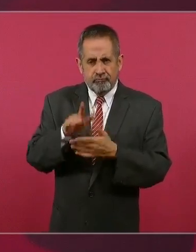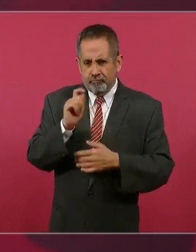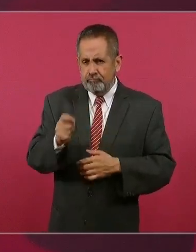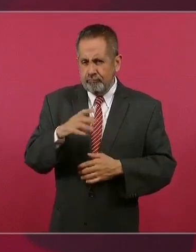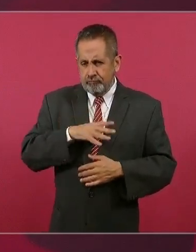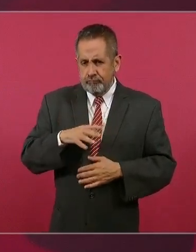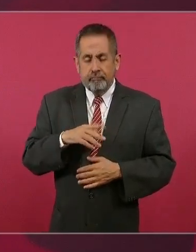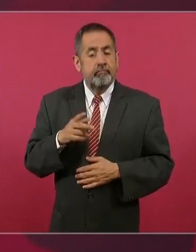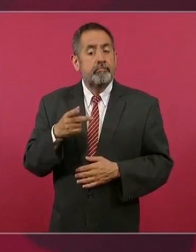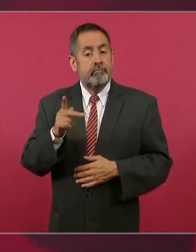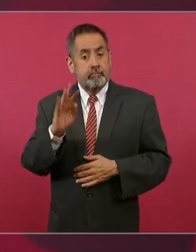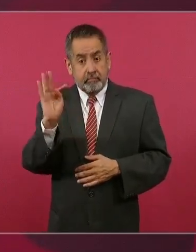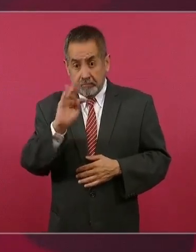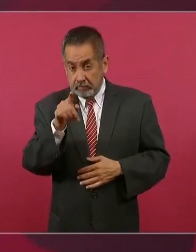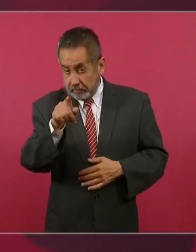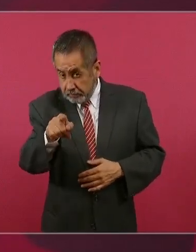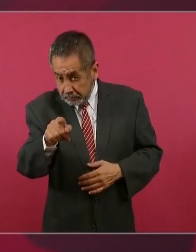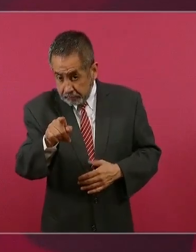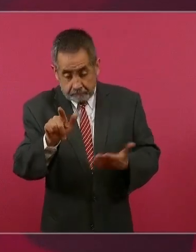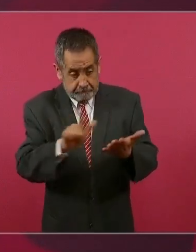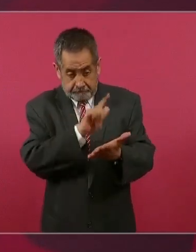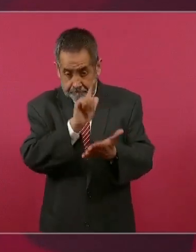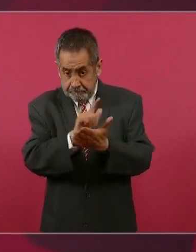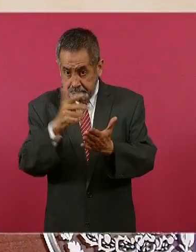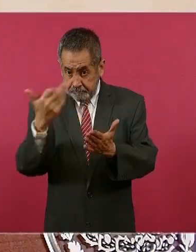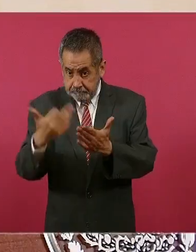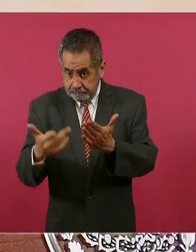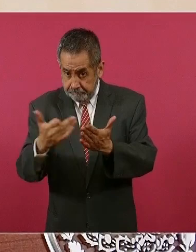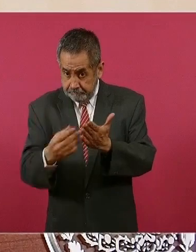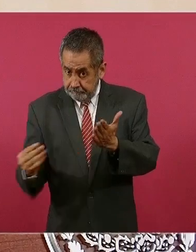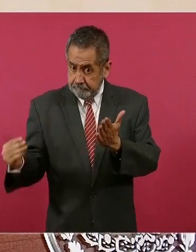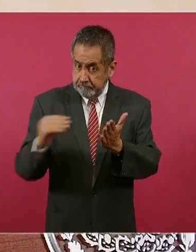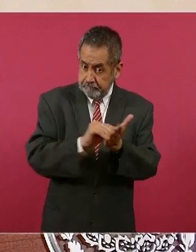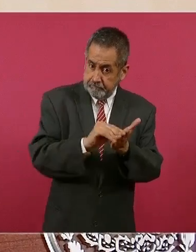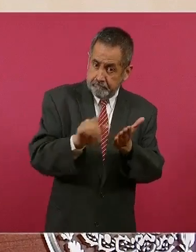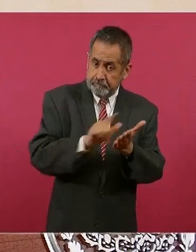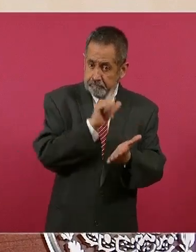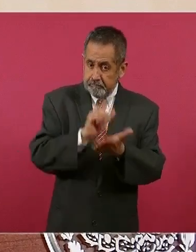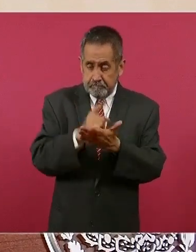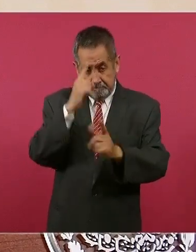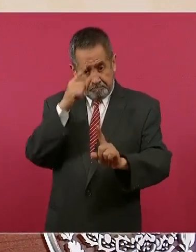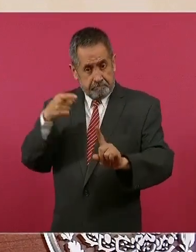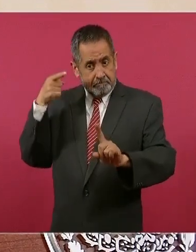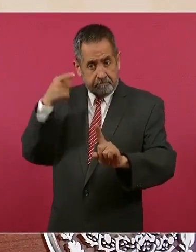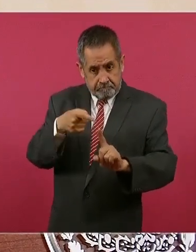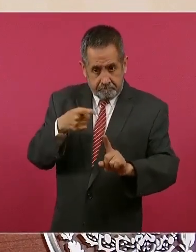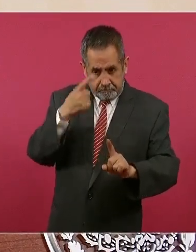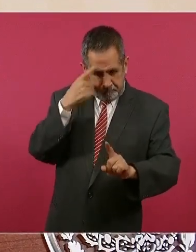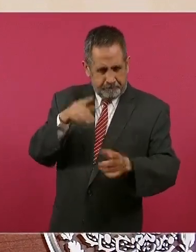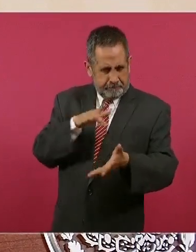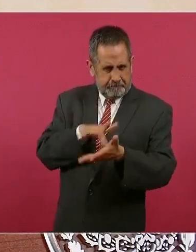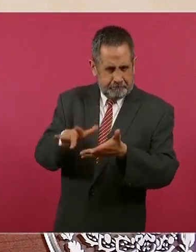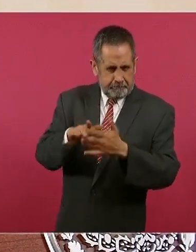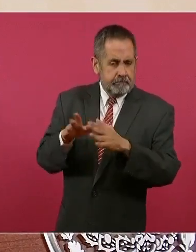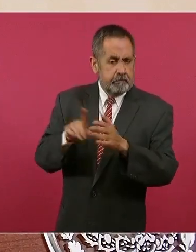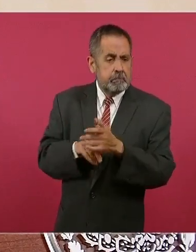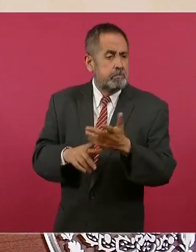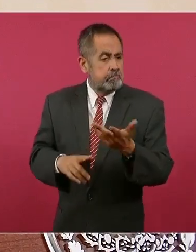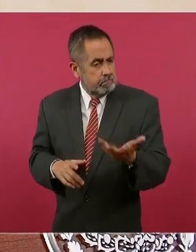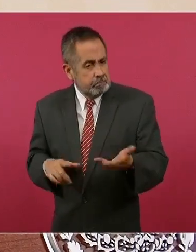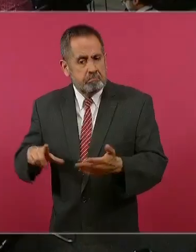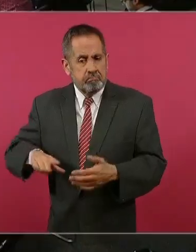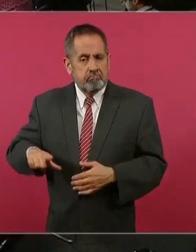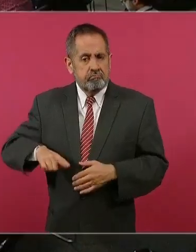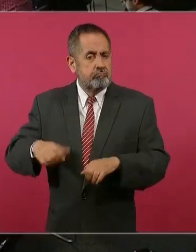pero si hace falta una ley estatal con ese propósito y que también el gobierno del